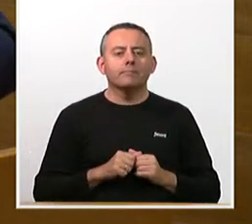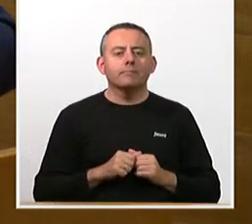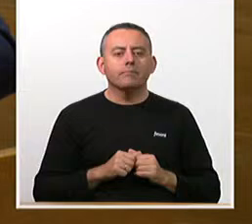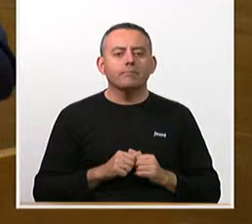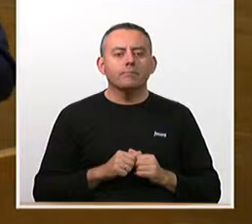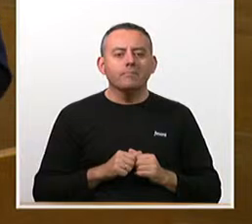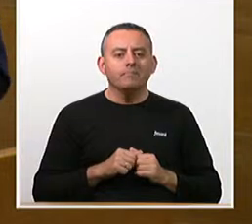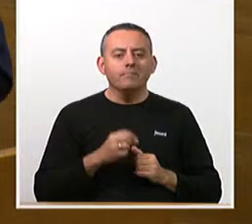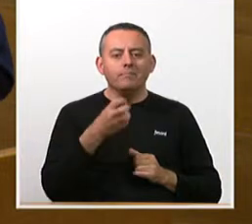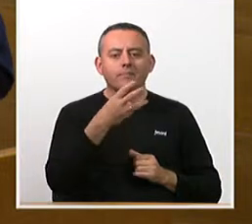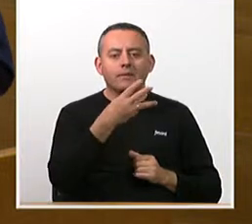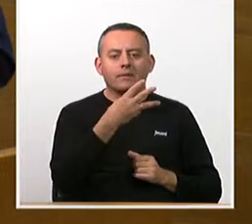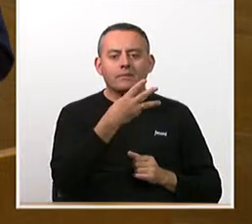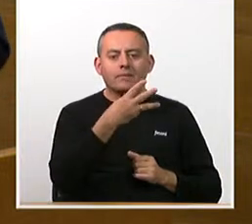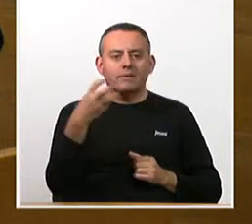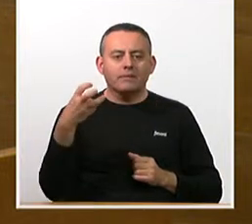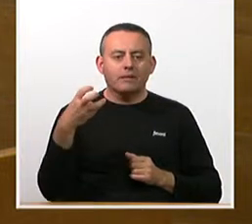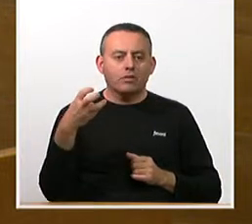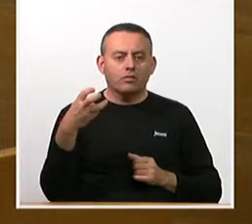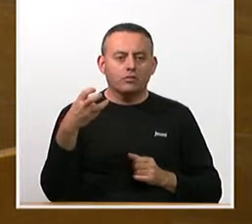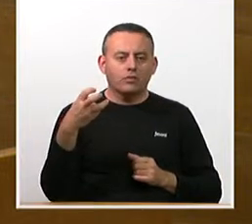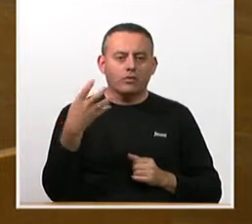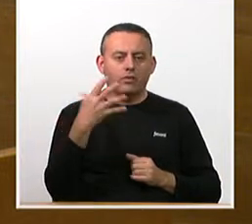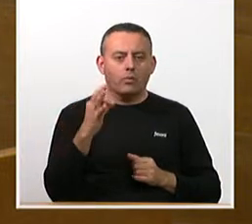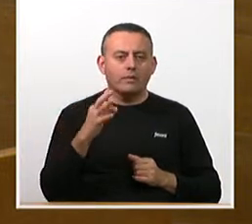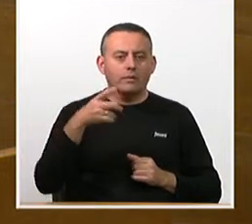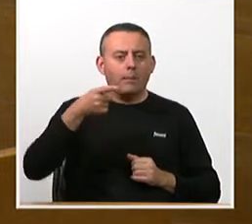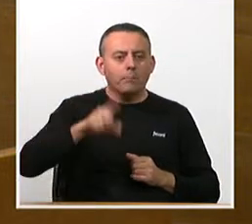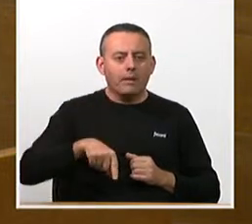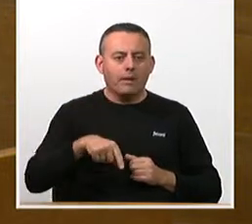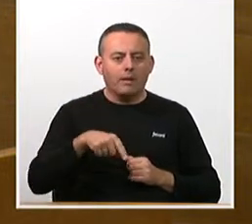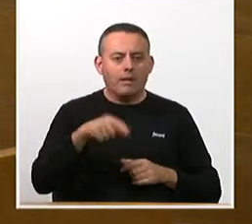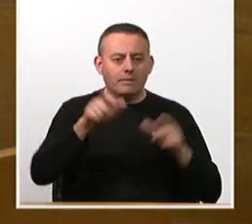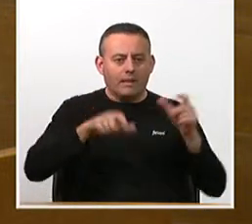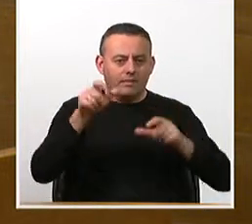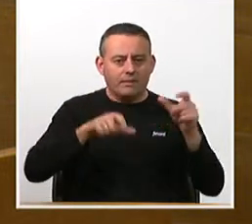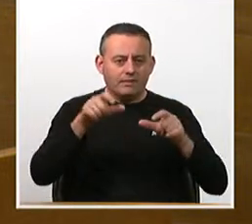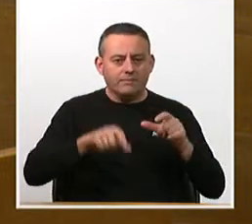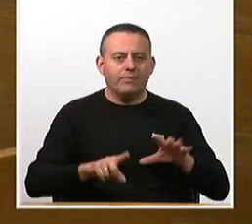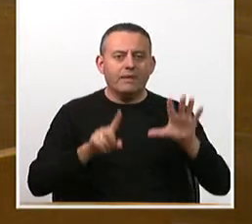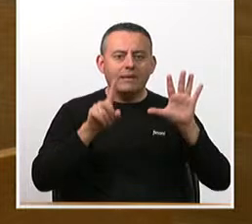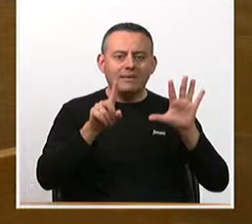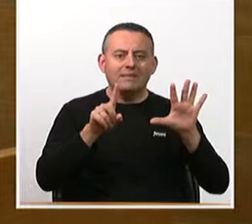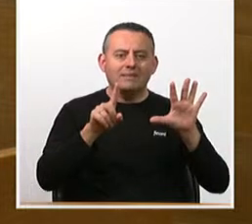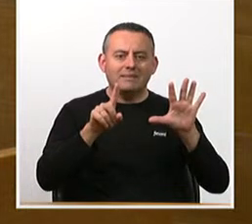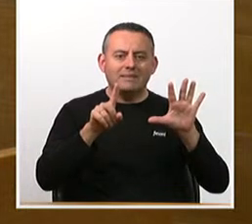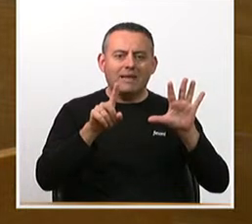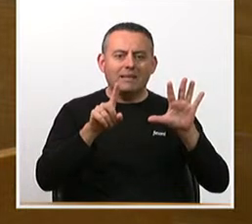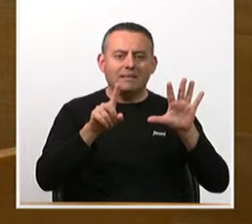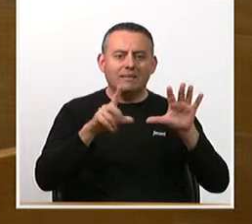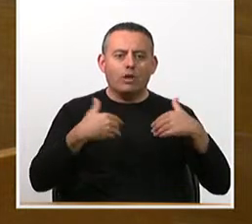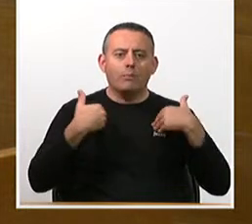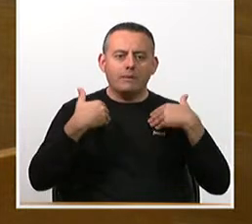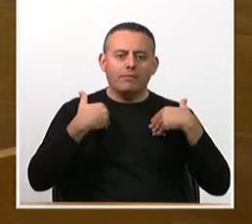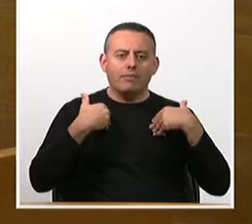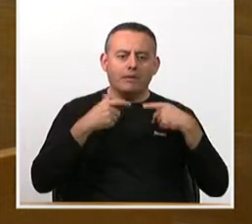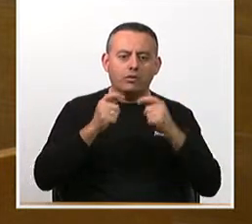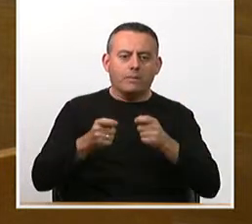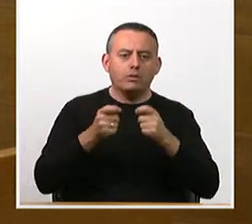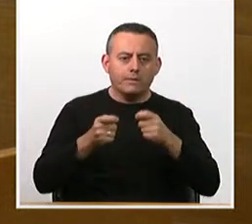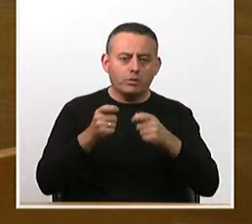pues 350.000 habitantes recibió seis delegaciones de competencias por un valor